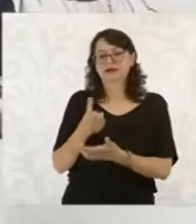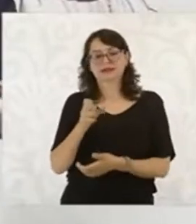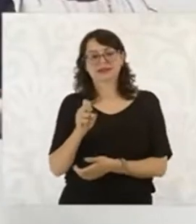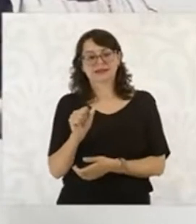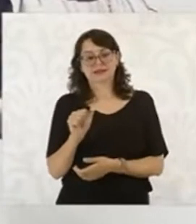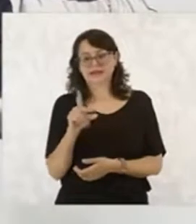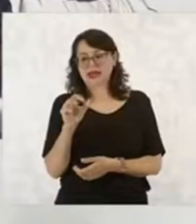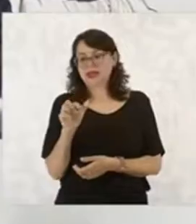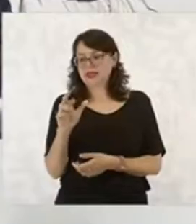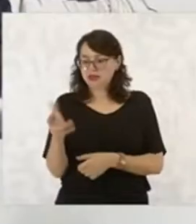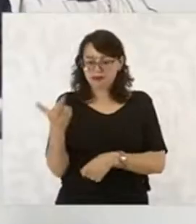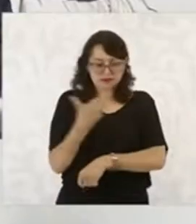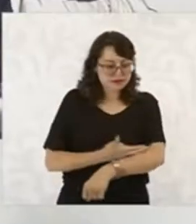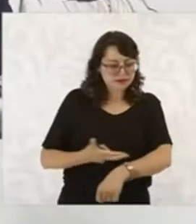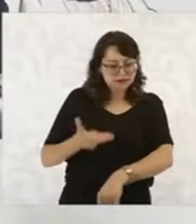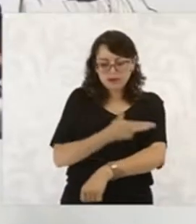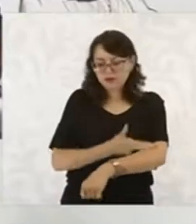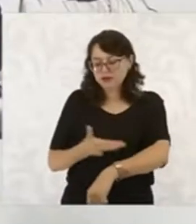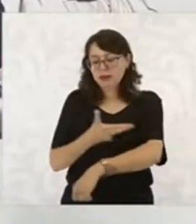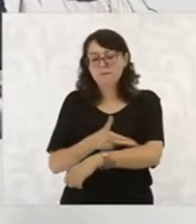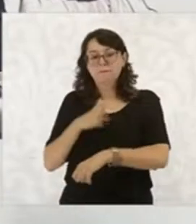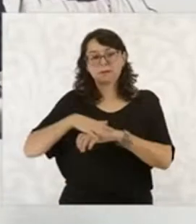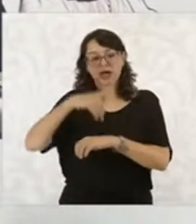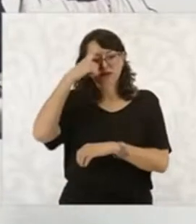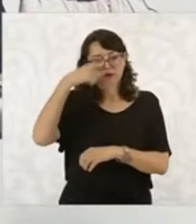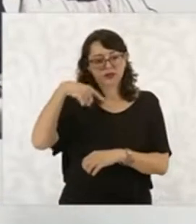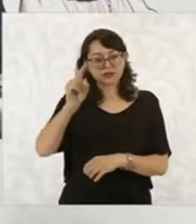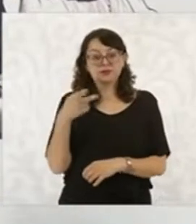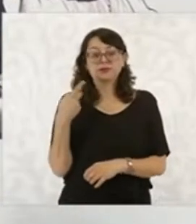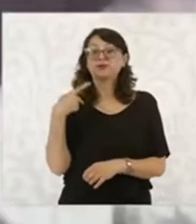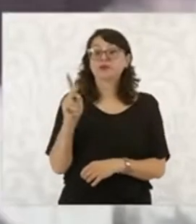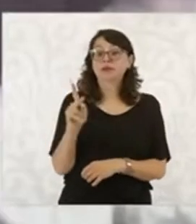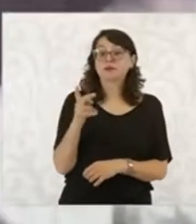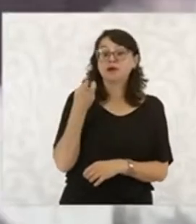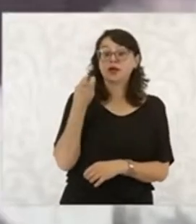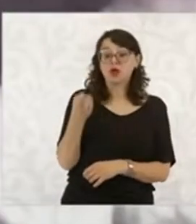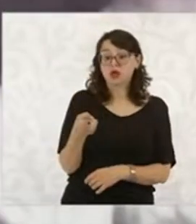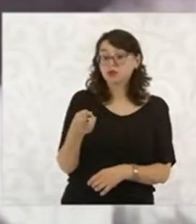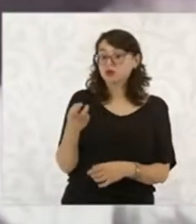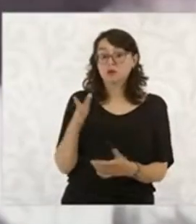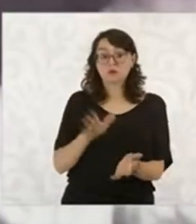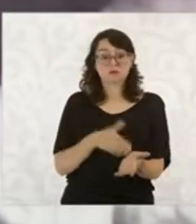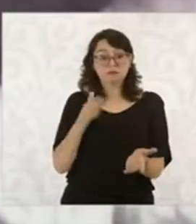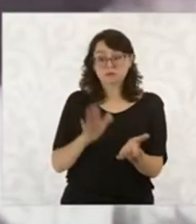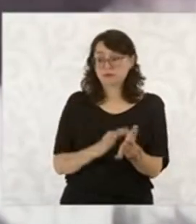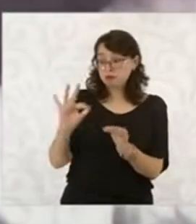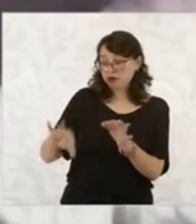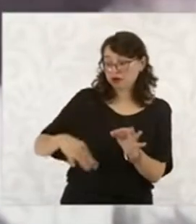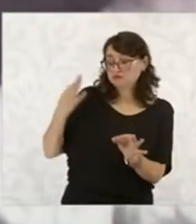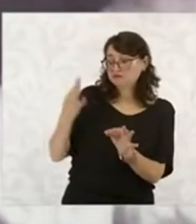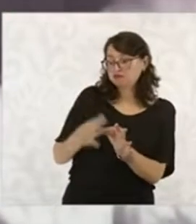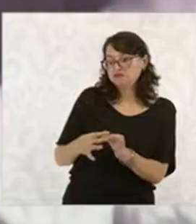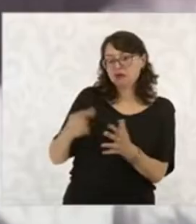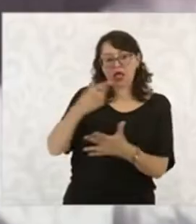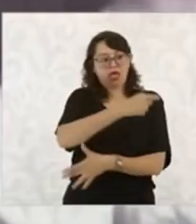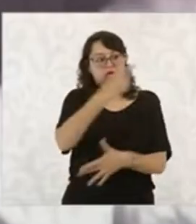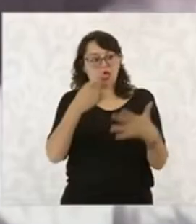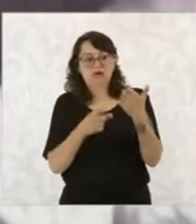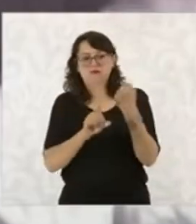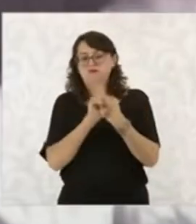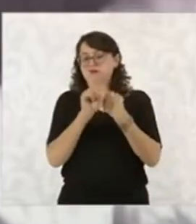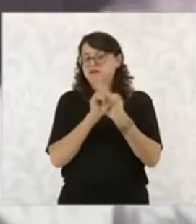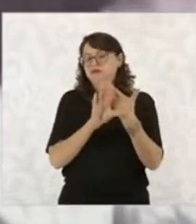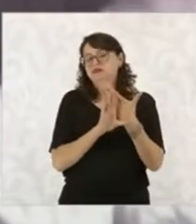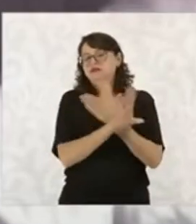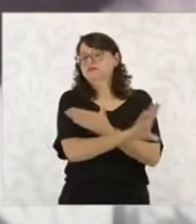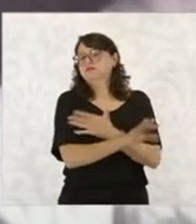a resolver esta problemática. Pero si ellos vienen y resuelven el problema de su concesión, pues ya no van a enfrentar todos estos